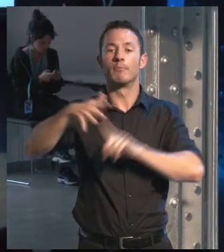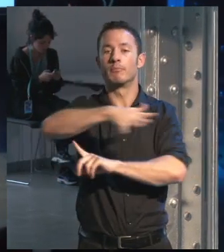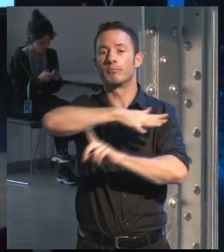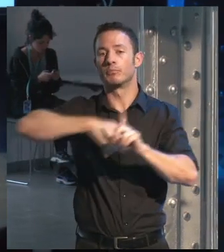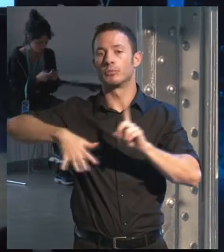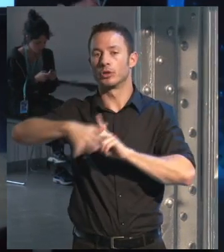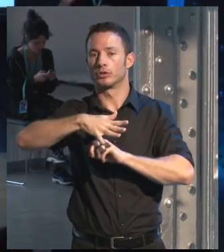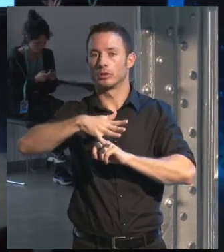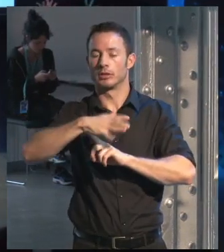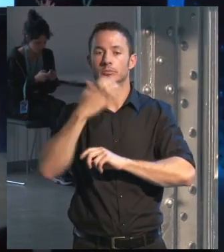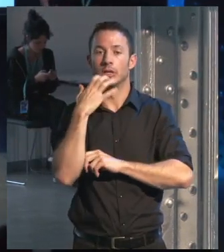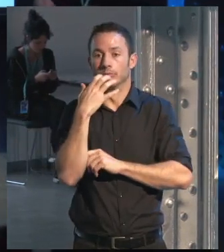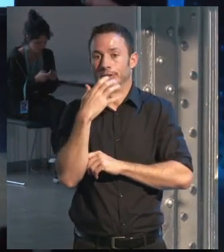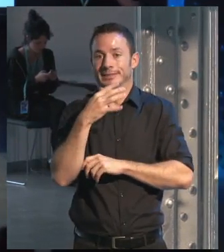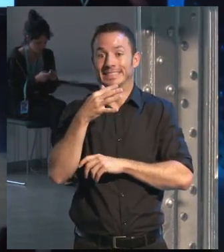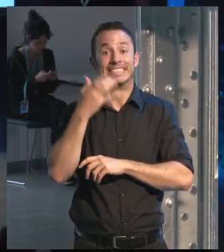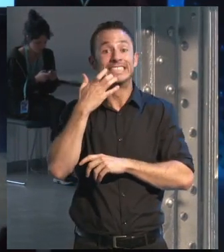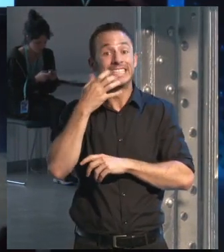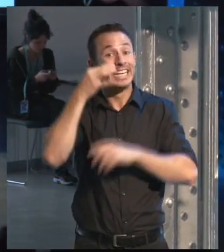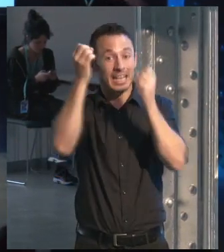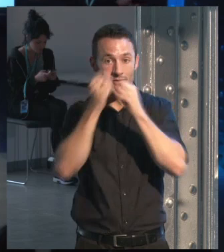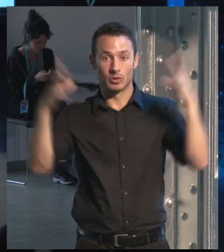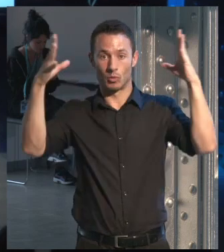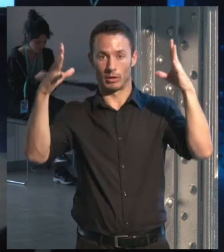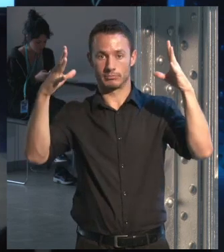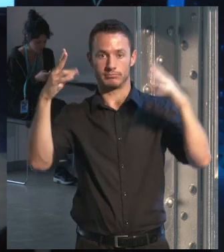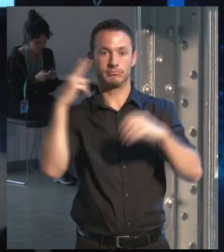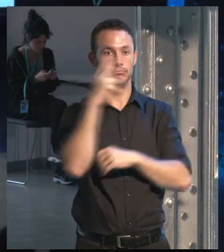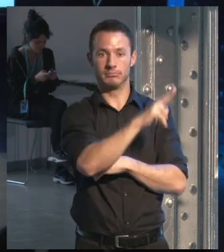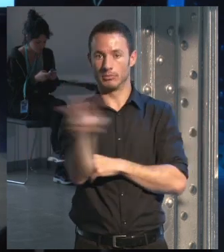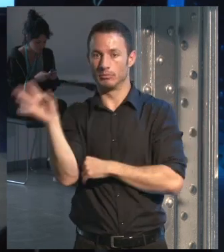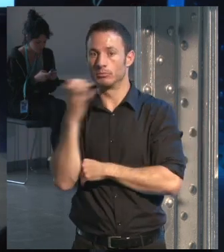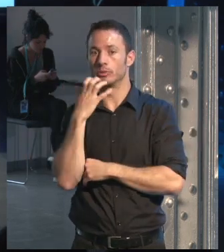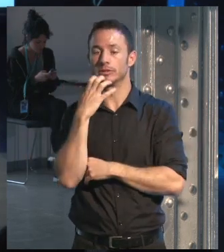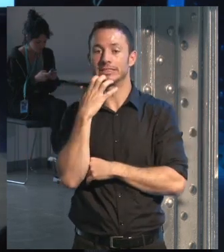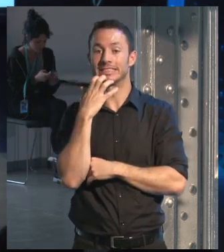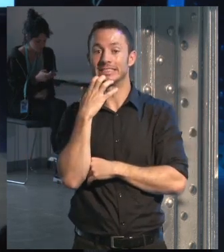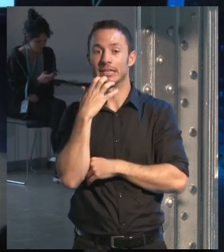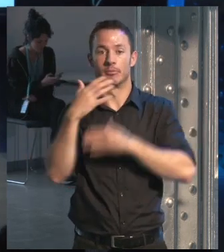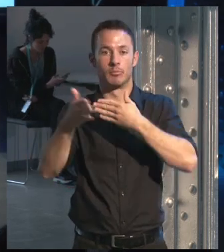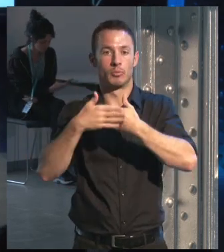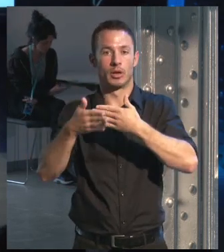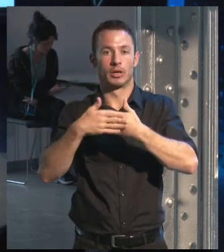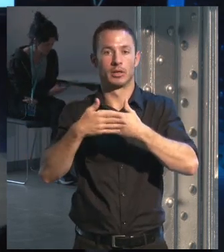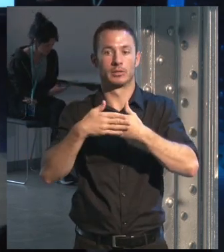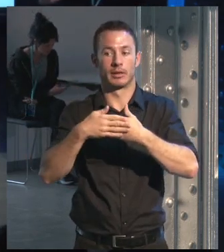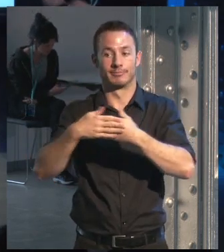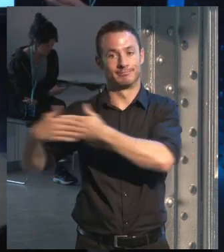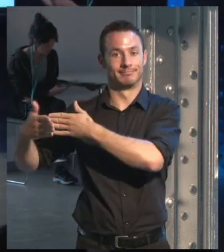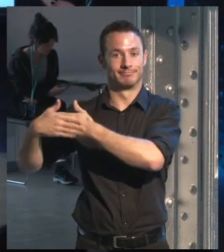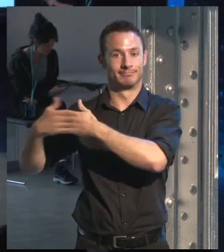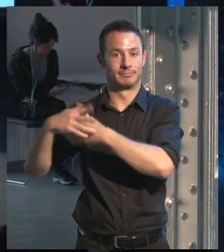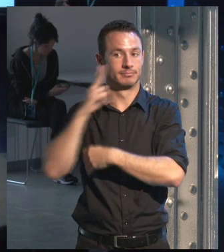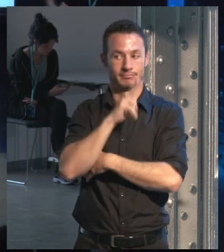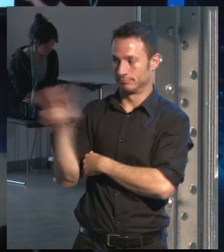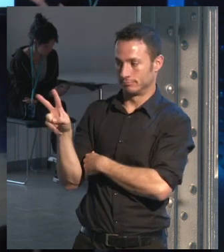En realidad virtual, como puedo mirar para todos los lados, si yo tengo fuentes de sonido, por ejemplo, oigo una puerta que se abre a mi derecha, pues miro